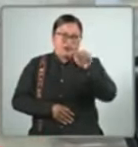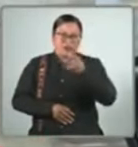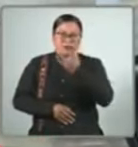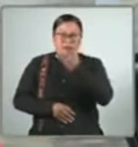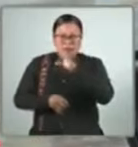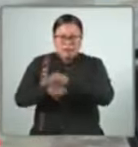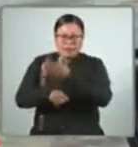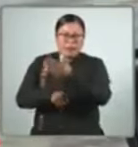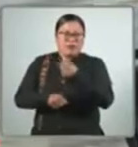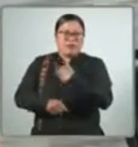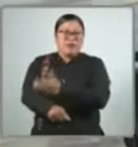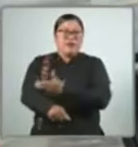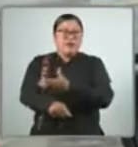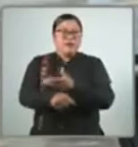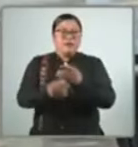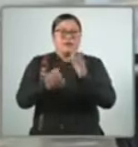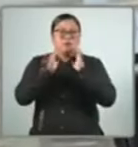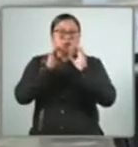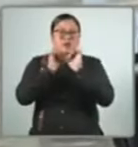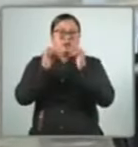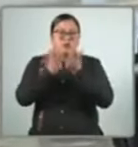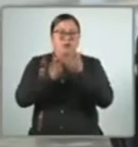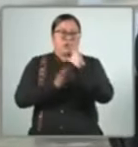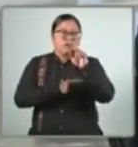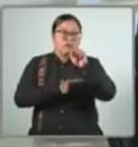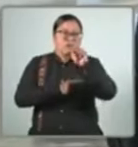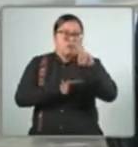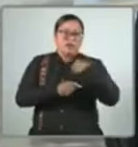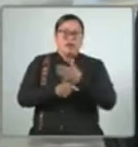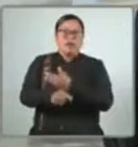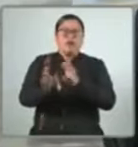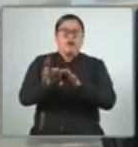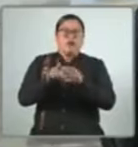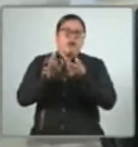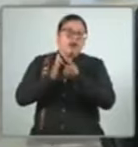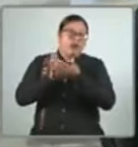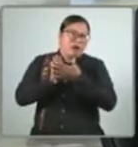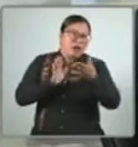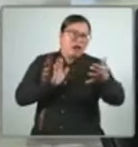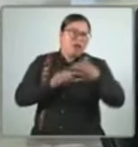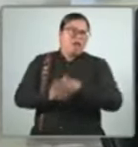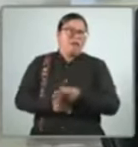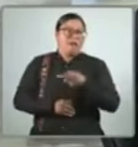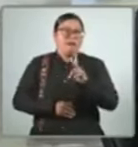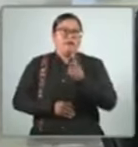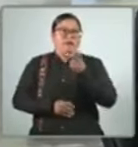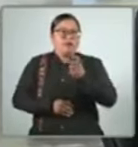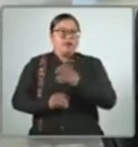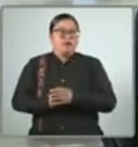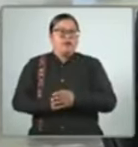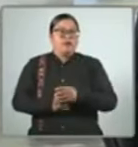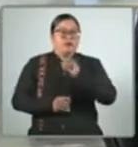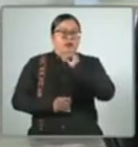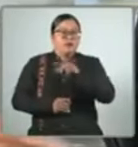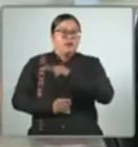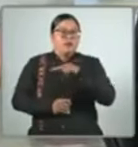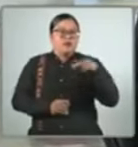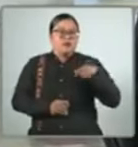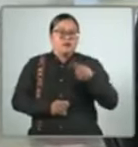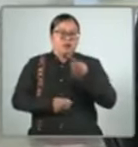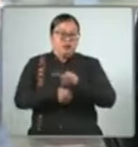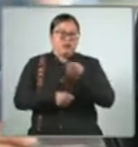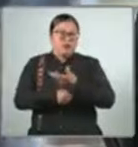mis amigos de comunicación social y de Corte B, que a veces me dicen que me extiendo mucho, pero quienes somos de la vieja guardia, nos acostumbramos a que